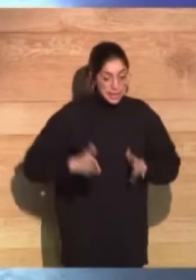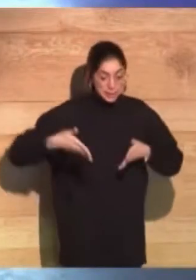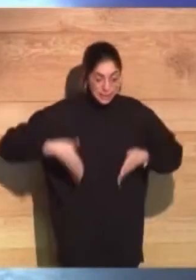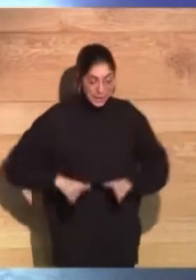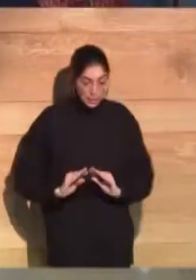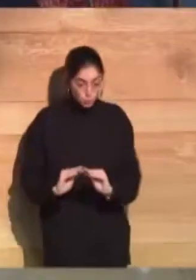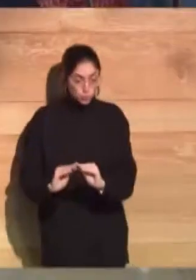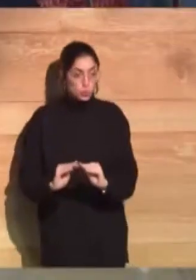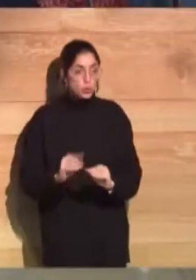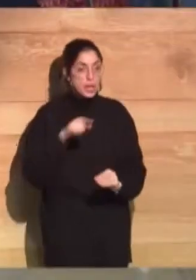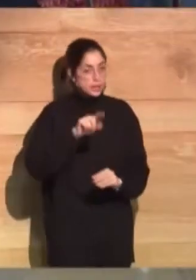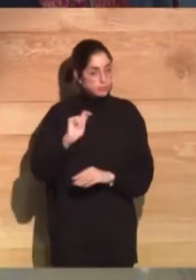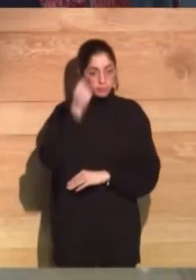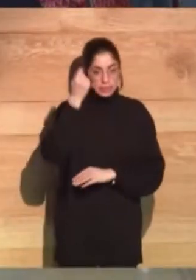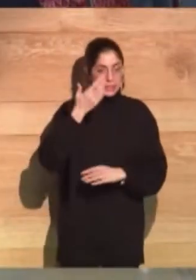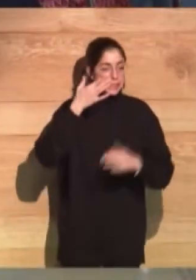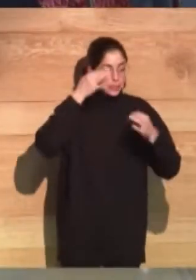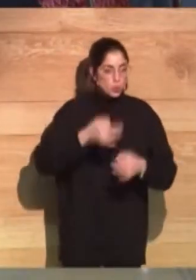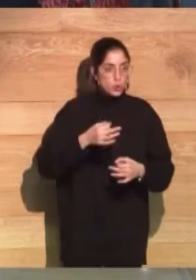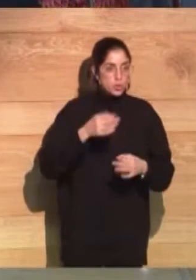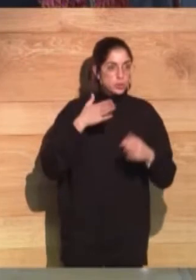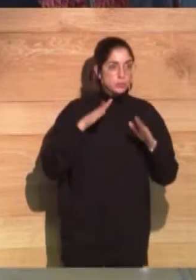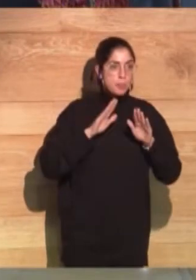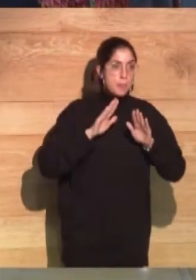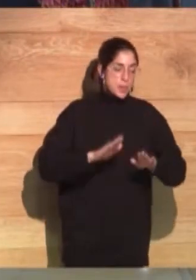lo conseguirán. Ella es imparable.